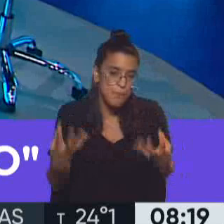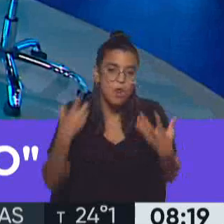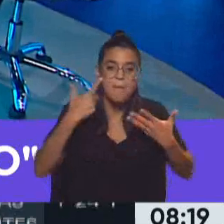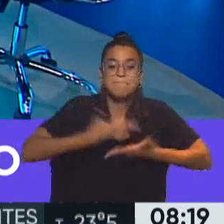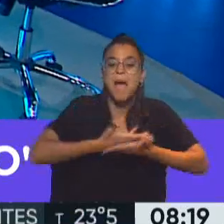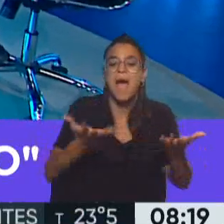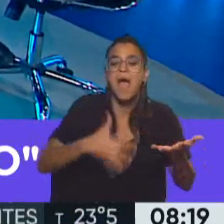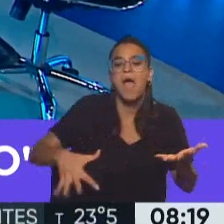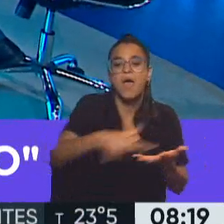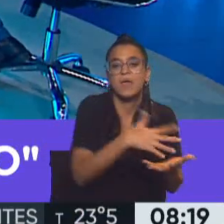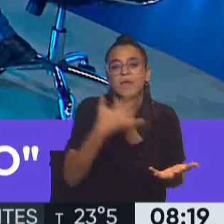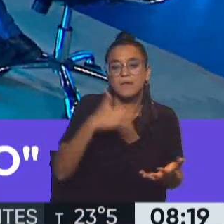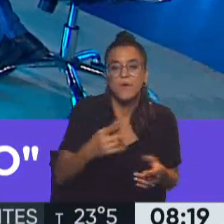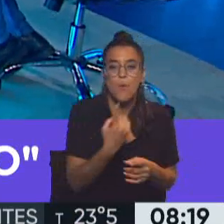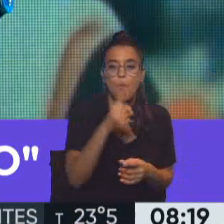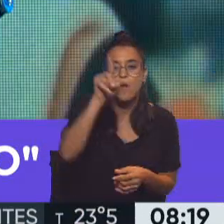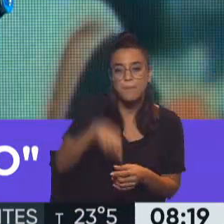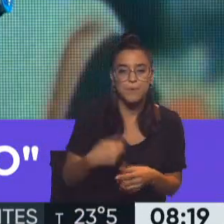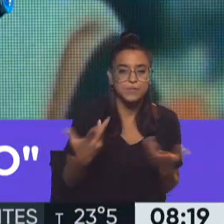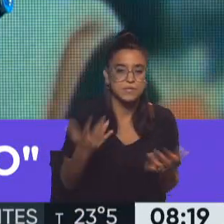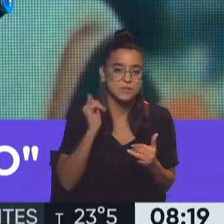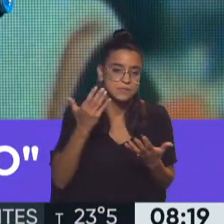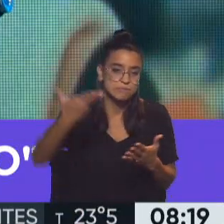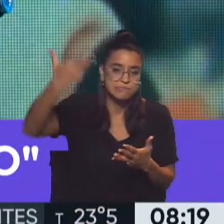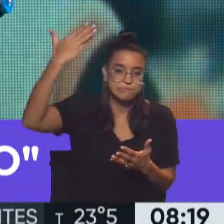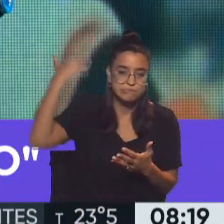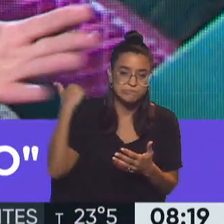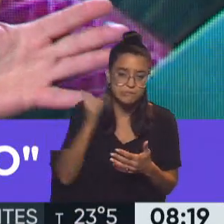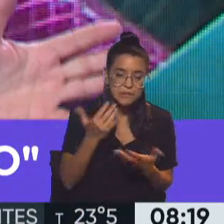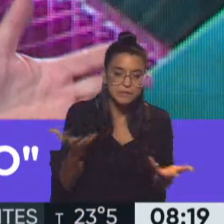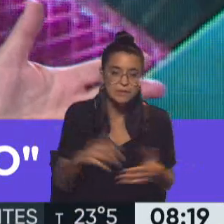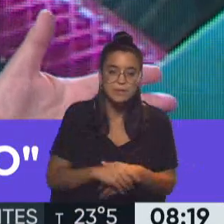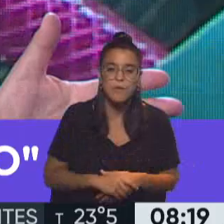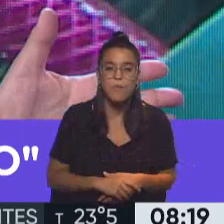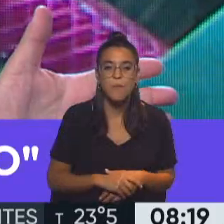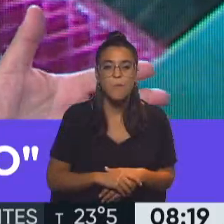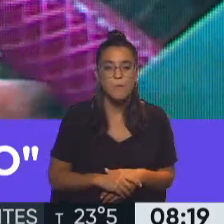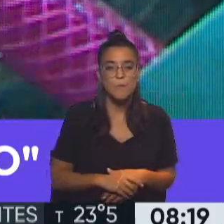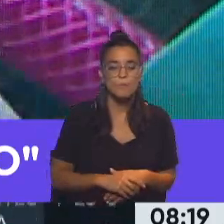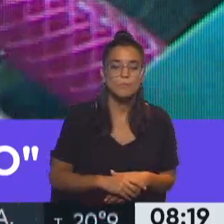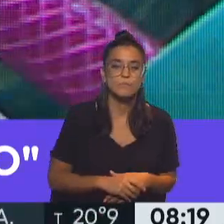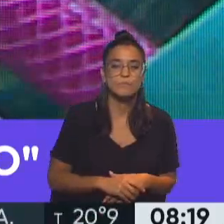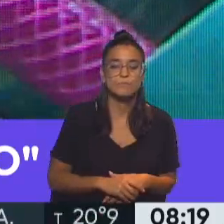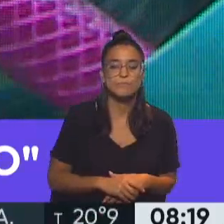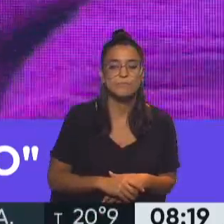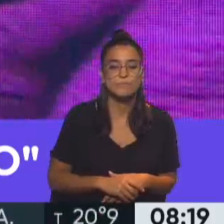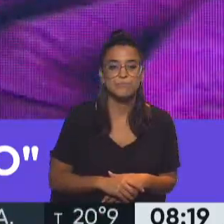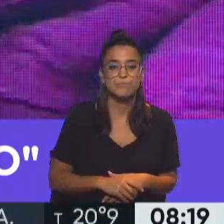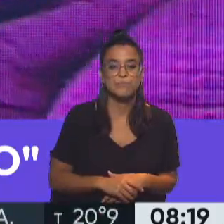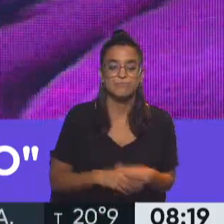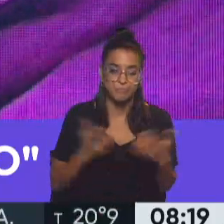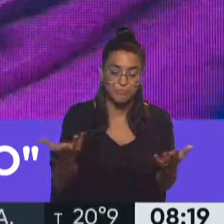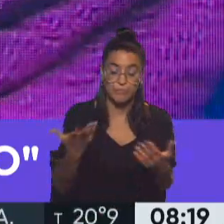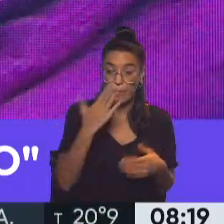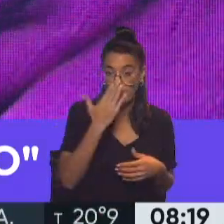macro de lo que ellos entienden. El 1% no sé cuándo fue, pero... Bueno, ponele, por ser generosos. Después